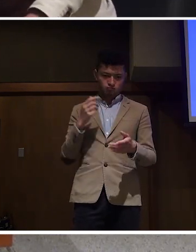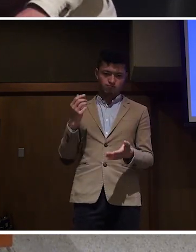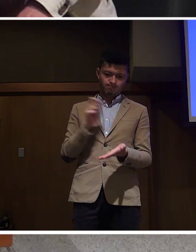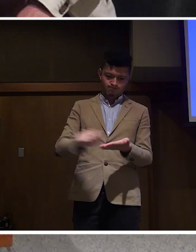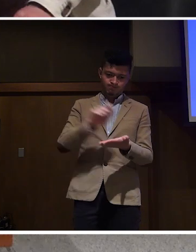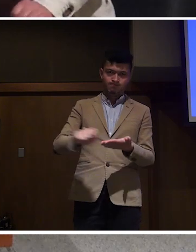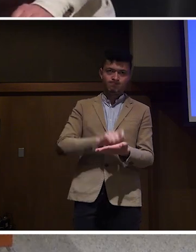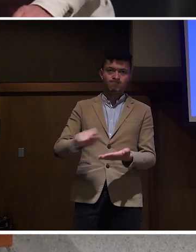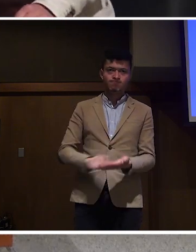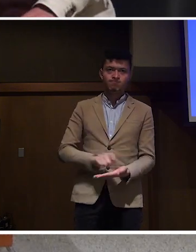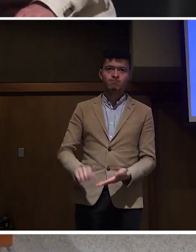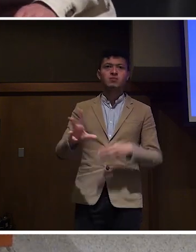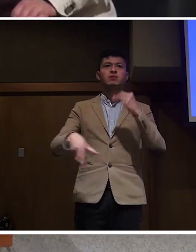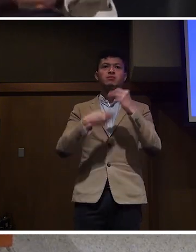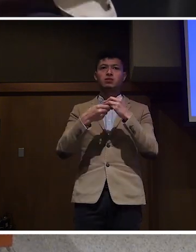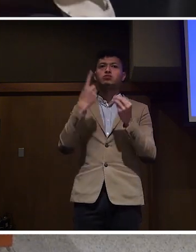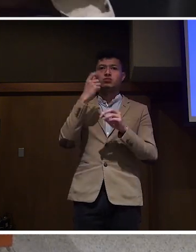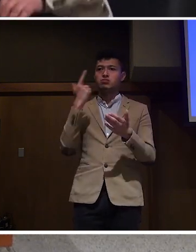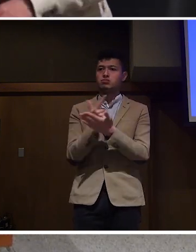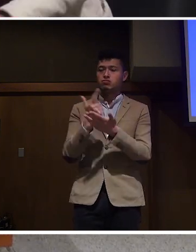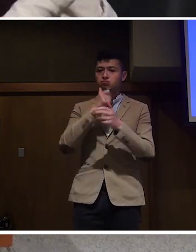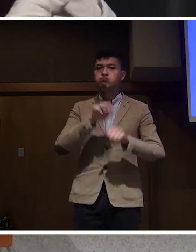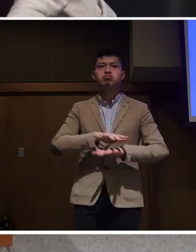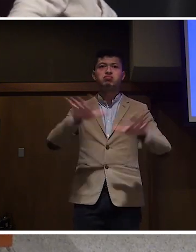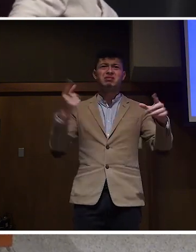Mínima de Colombia, que ha suscitado no pocos